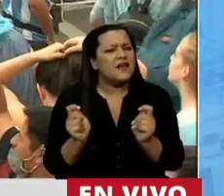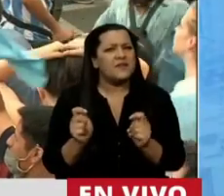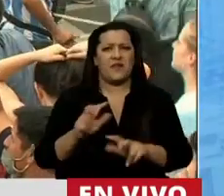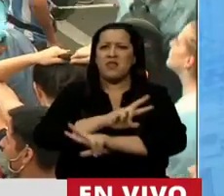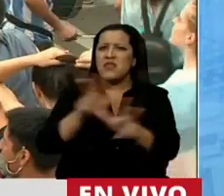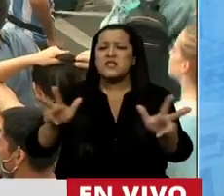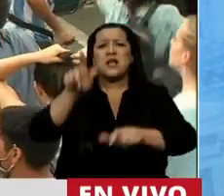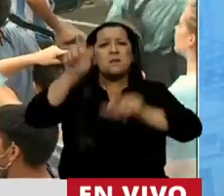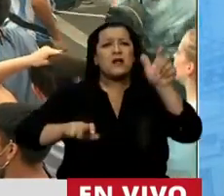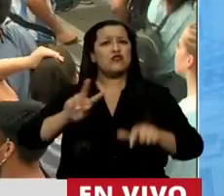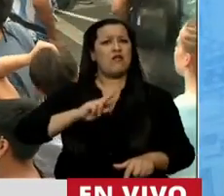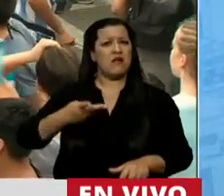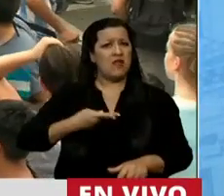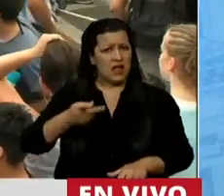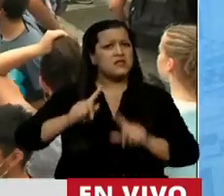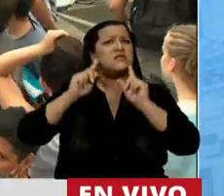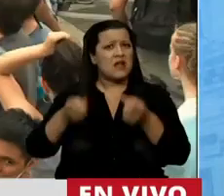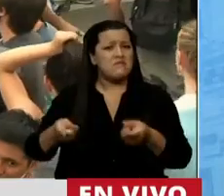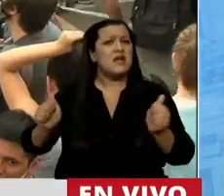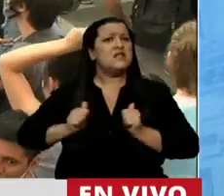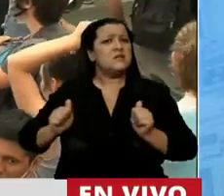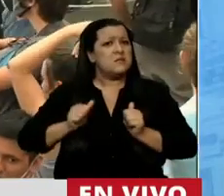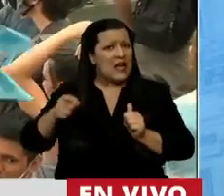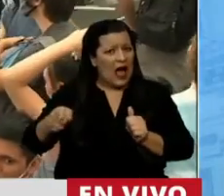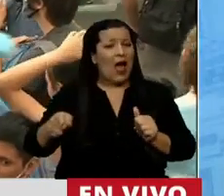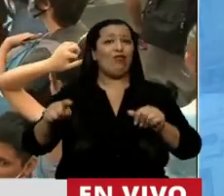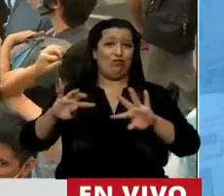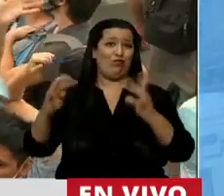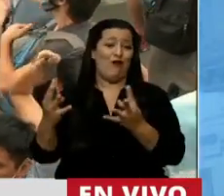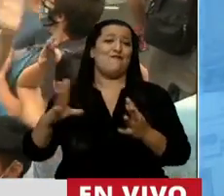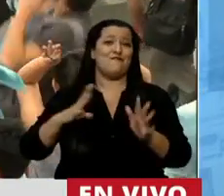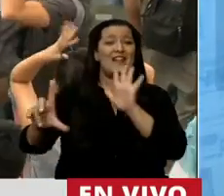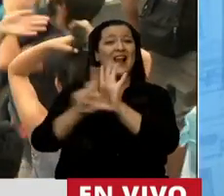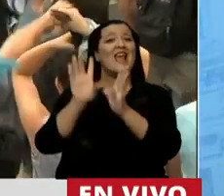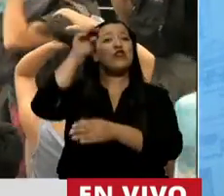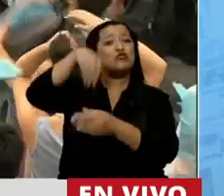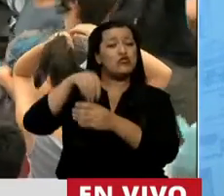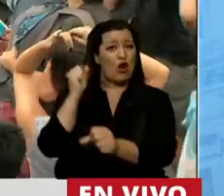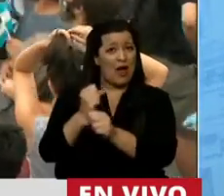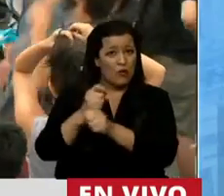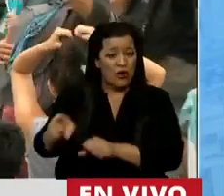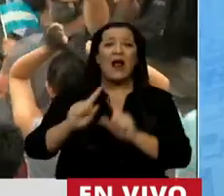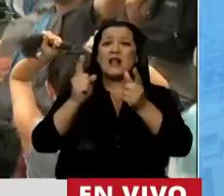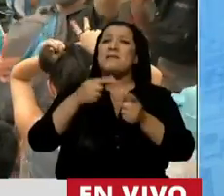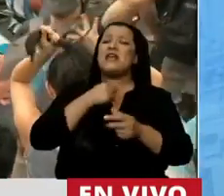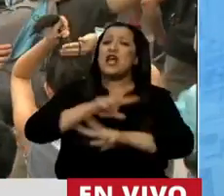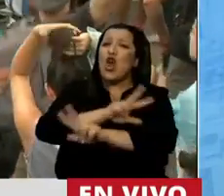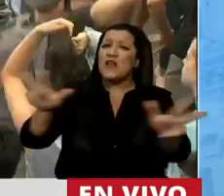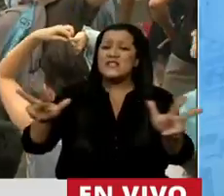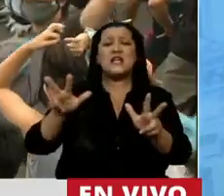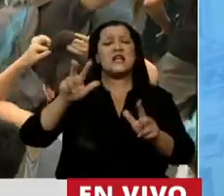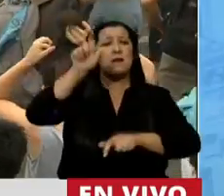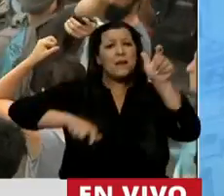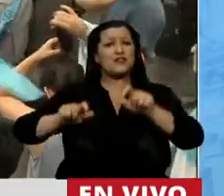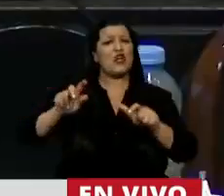las personas trans que están esperando que traigamos a este recinto la ley de inclusión laboral, se lo quiero decir a las personas intersex